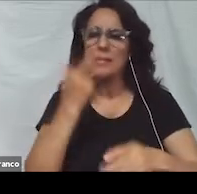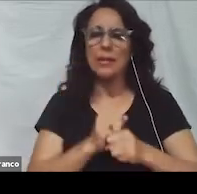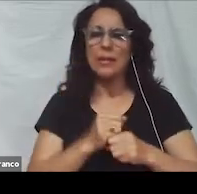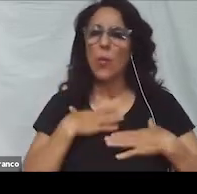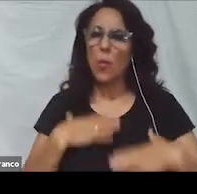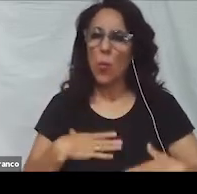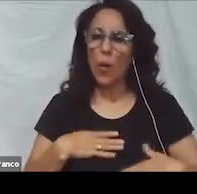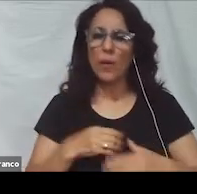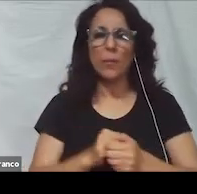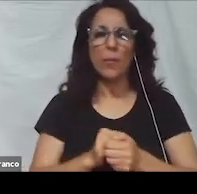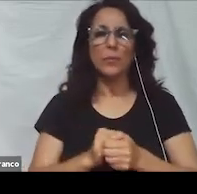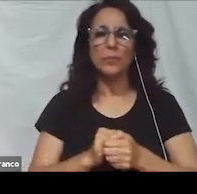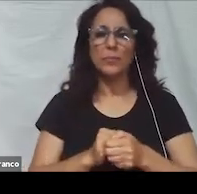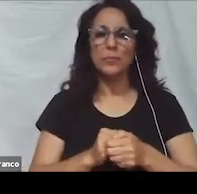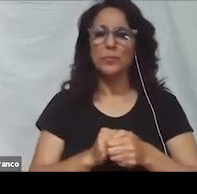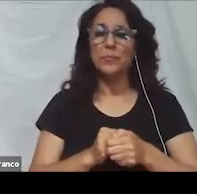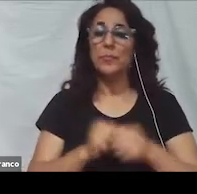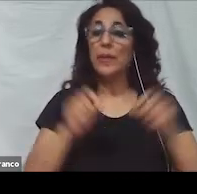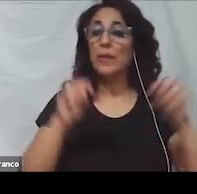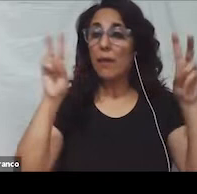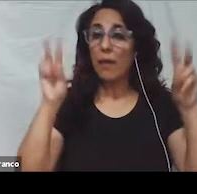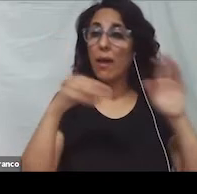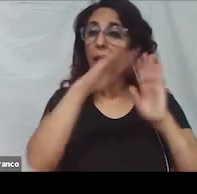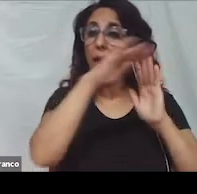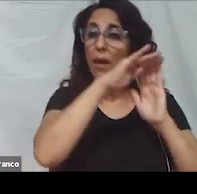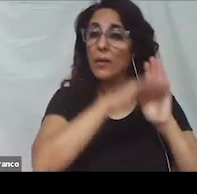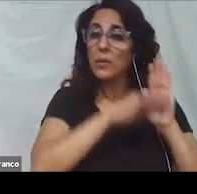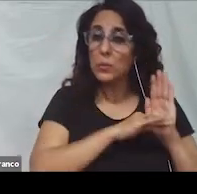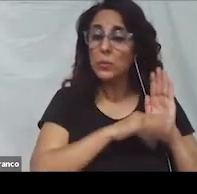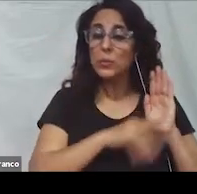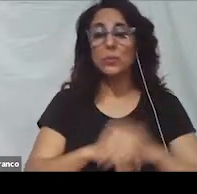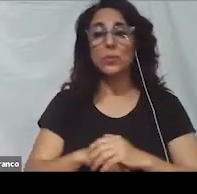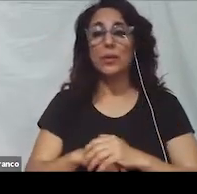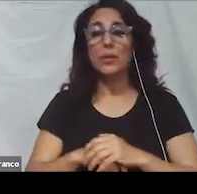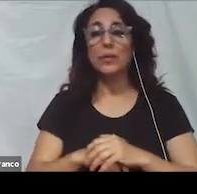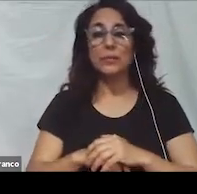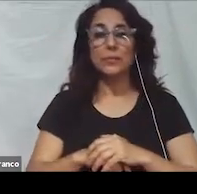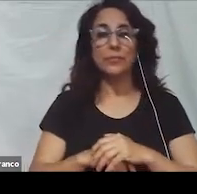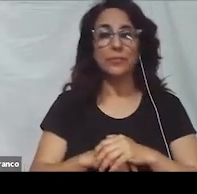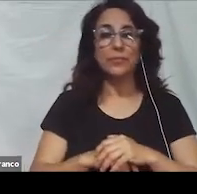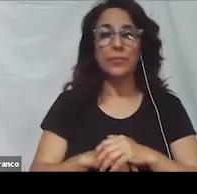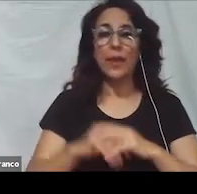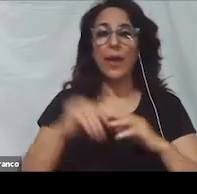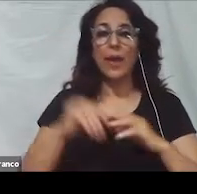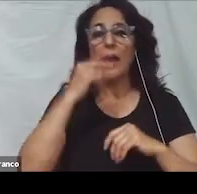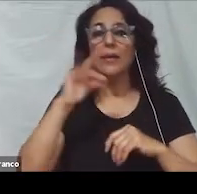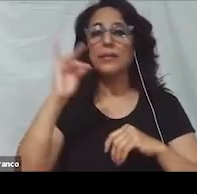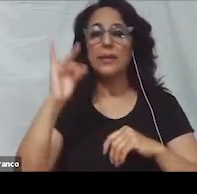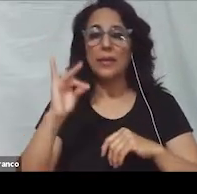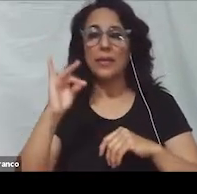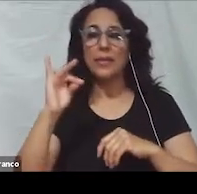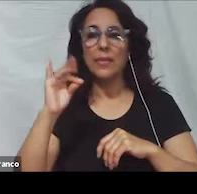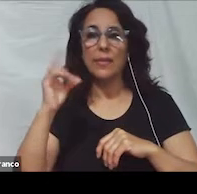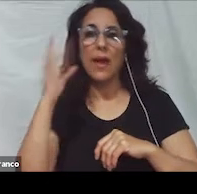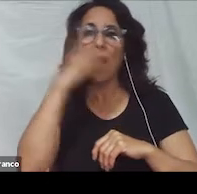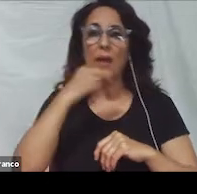¿sí? Y en esta parte de la estructura podemos tener lo que son los tipos de H, los